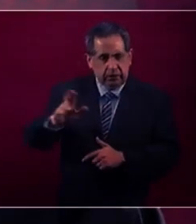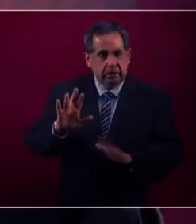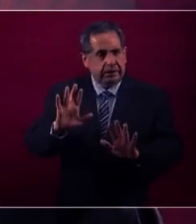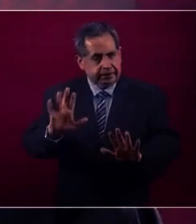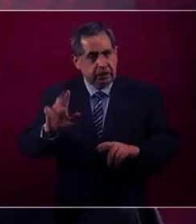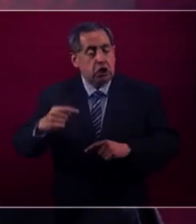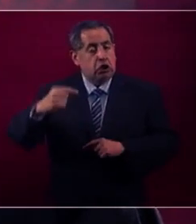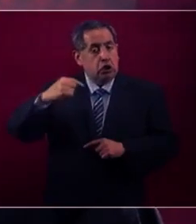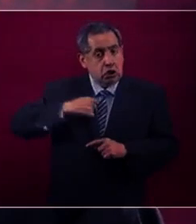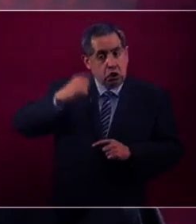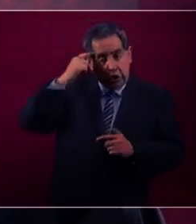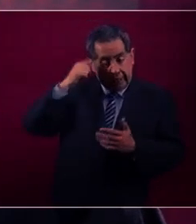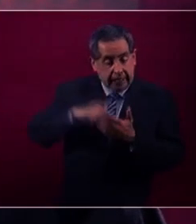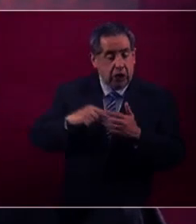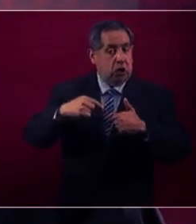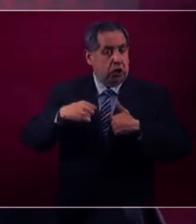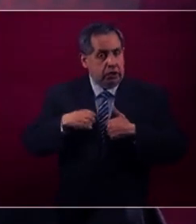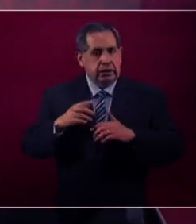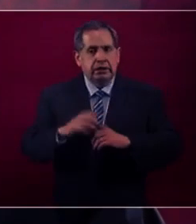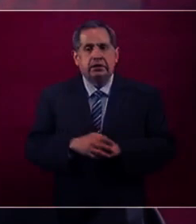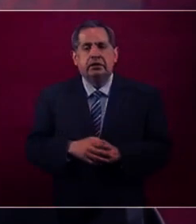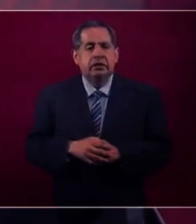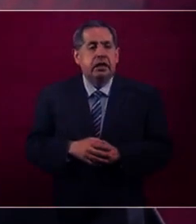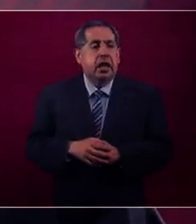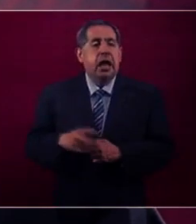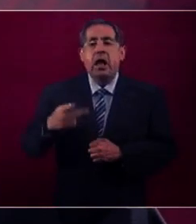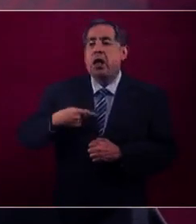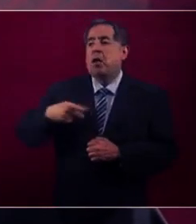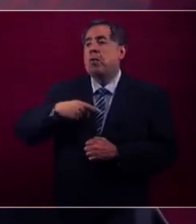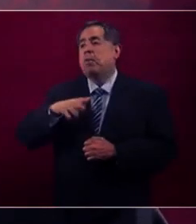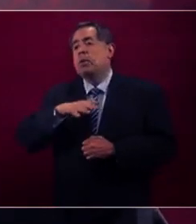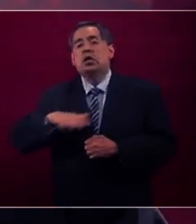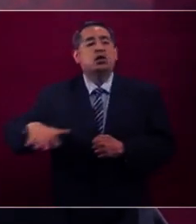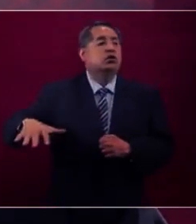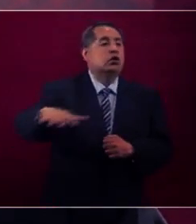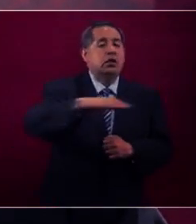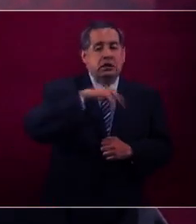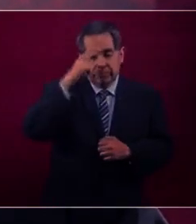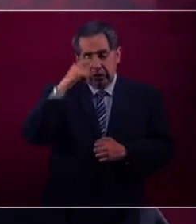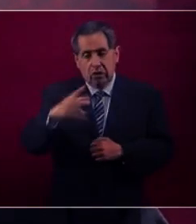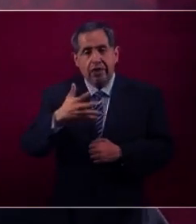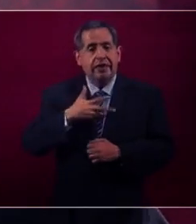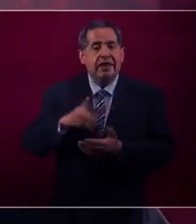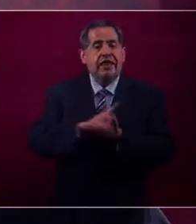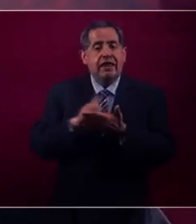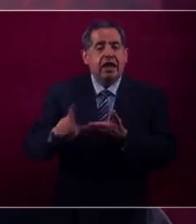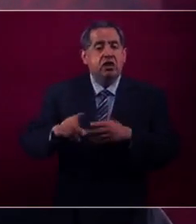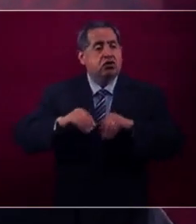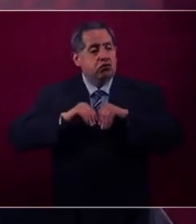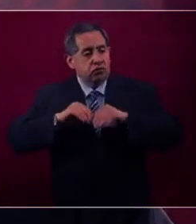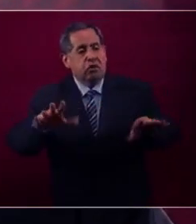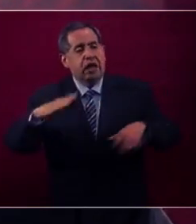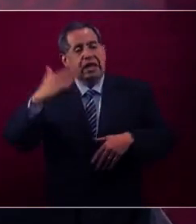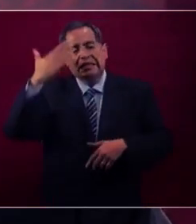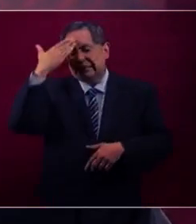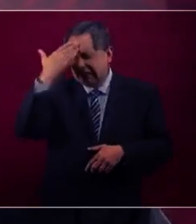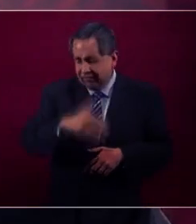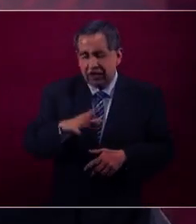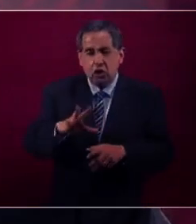Creo que el pueblo de México tiene derecho a saber toda la